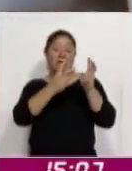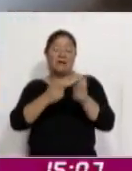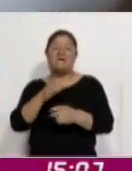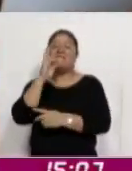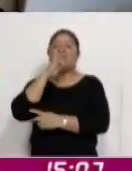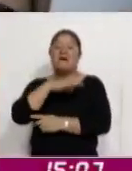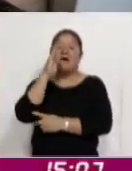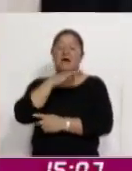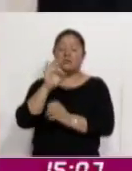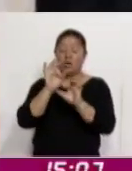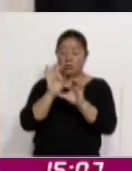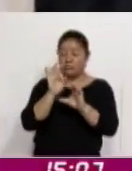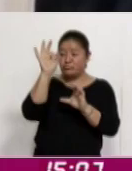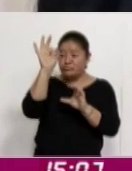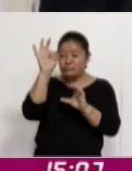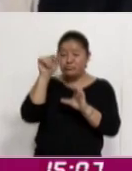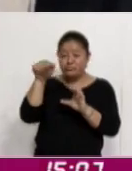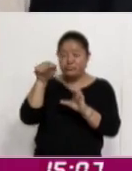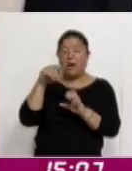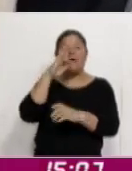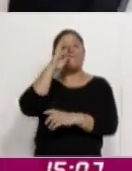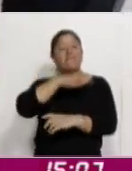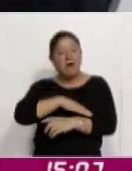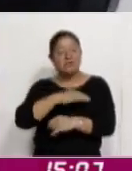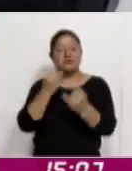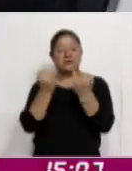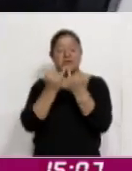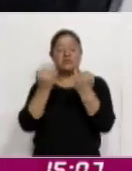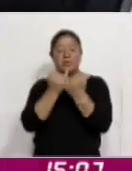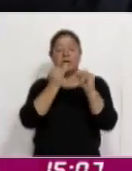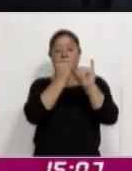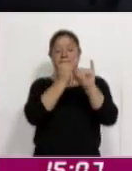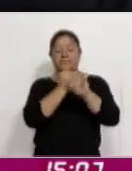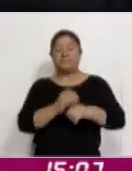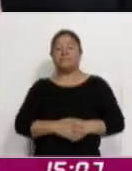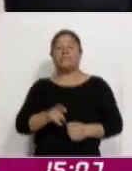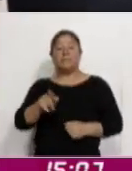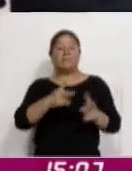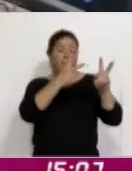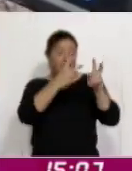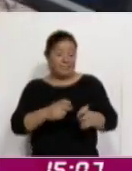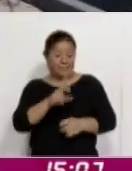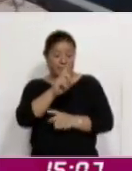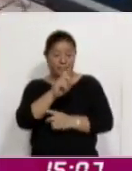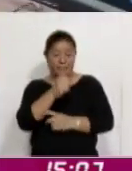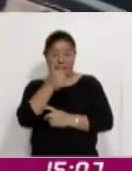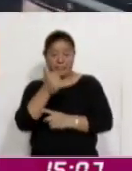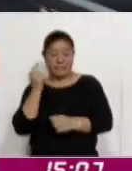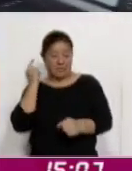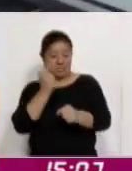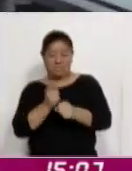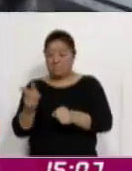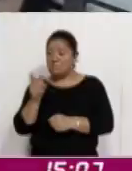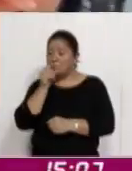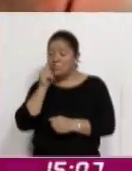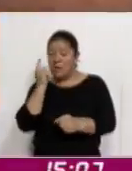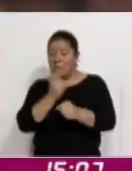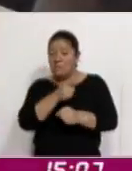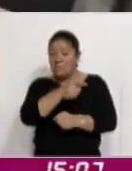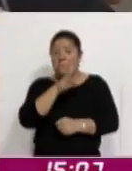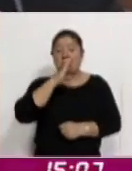en redes sociales. De las 36 aplicaciones que detectó la Policía Cibernética de enero de 2024 a la